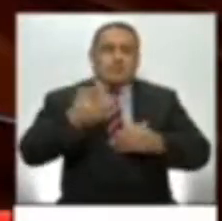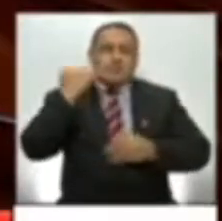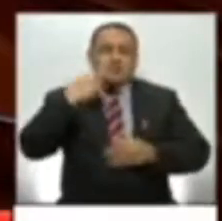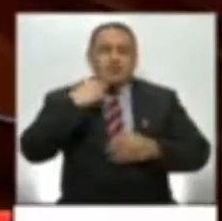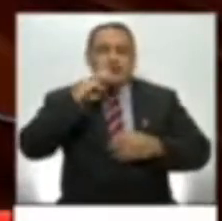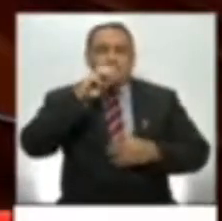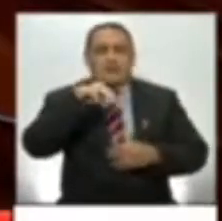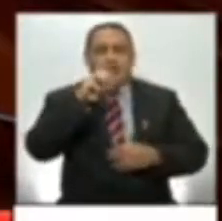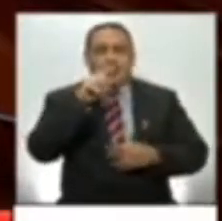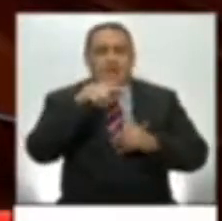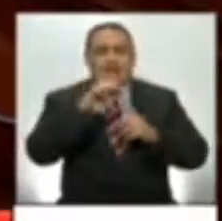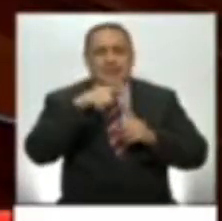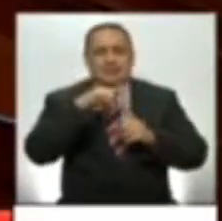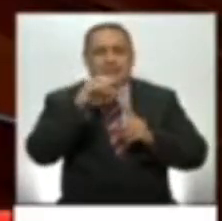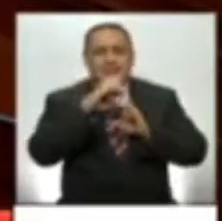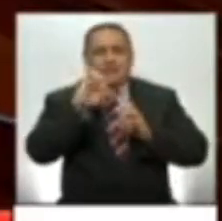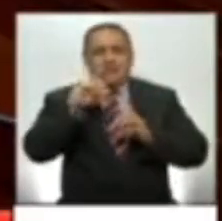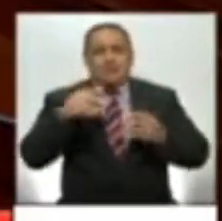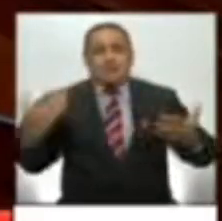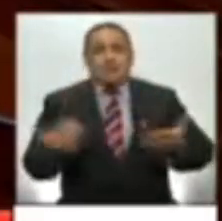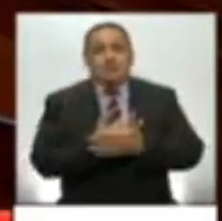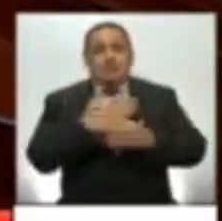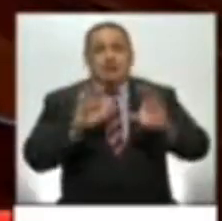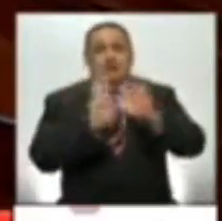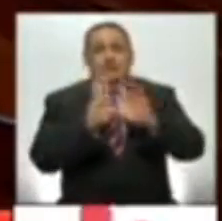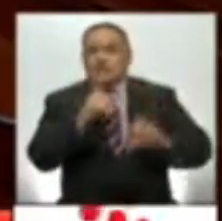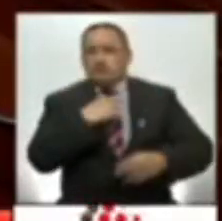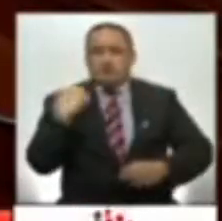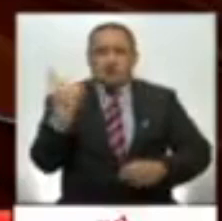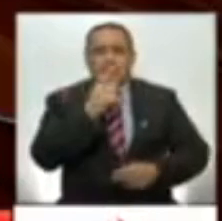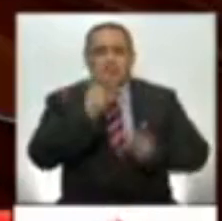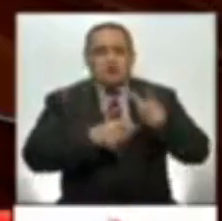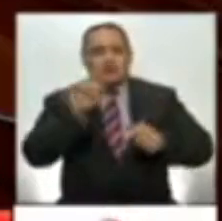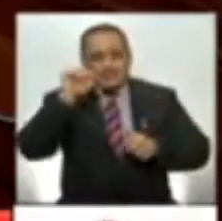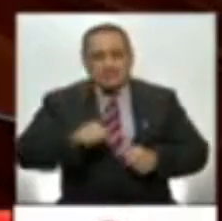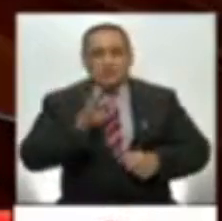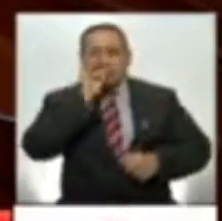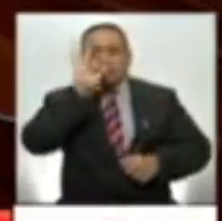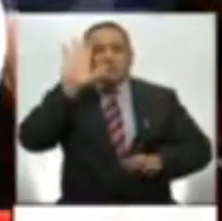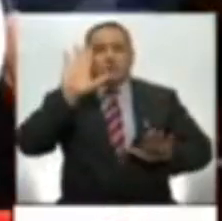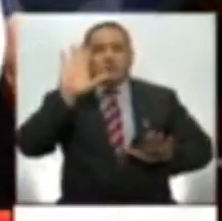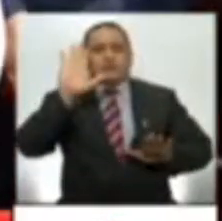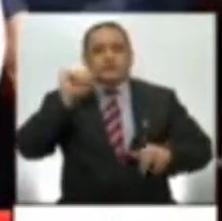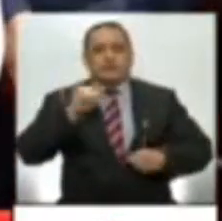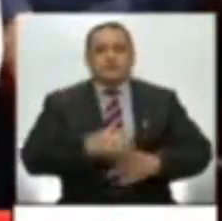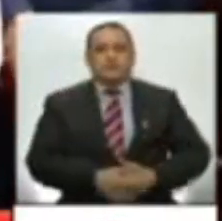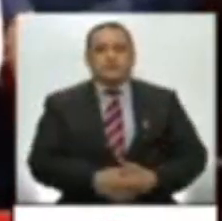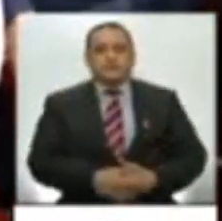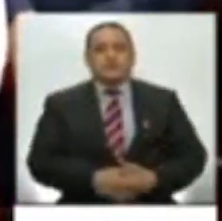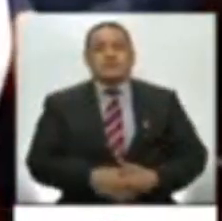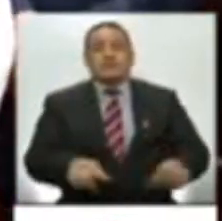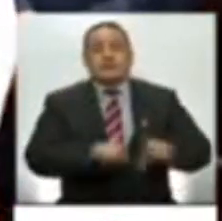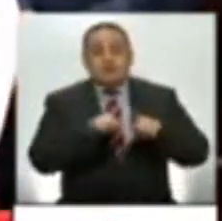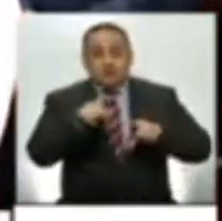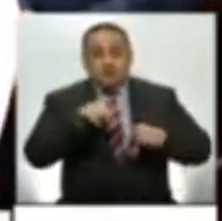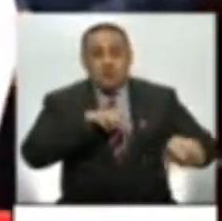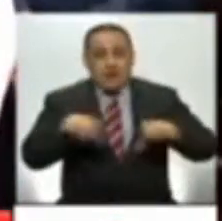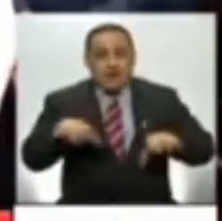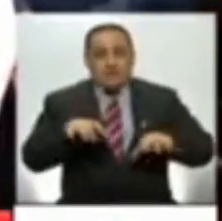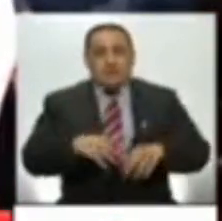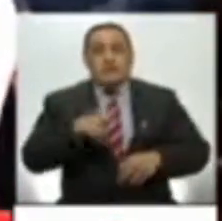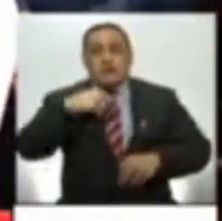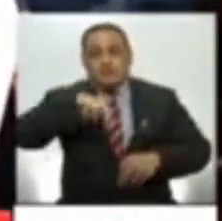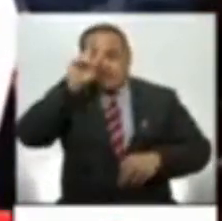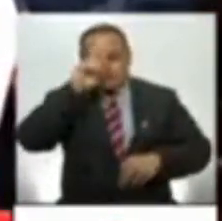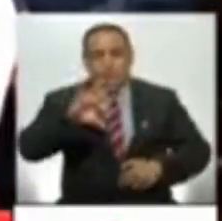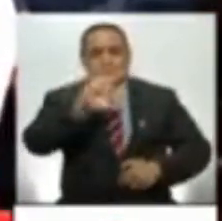Mariátegui, por una nueva constitución de todas las sangres, sí juro. Si así lo hace, que la